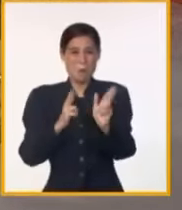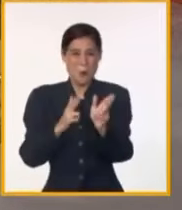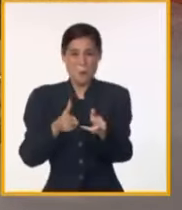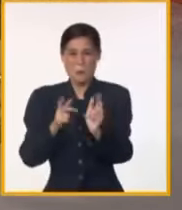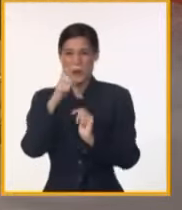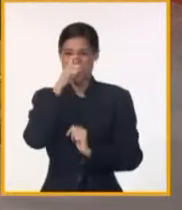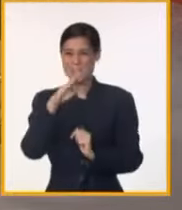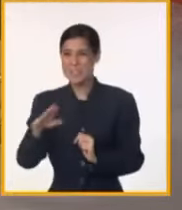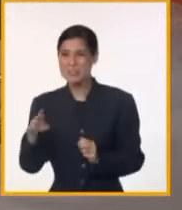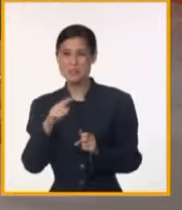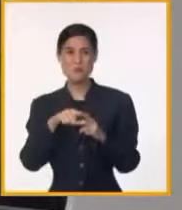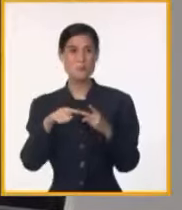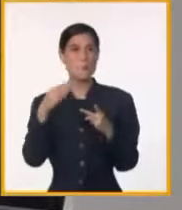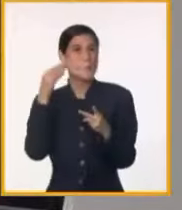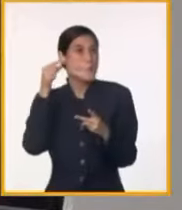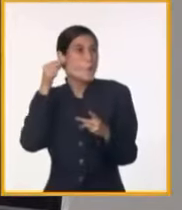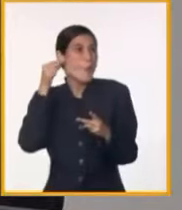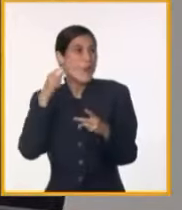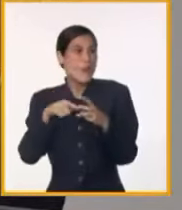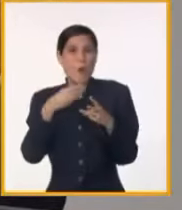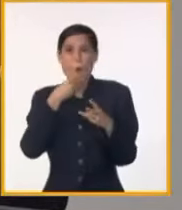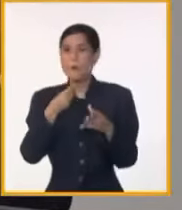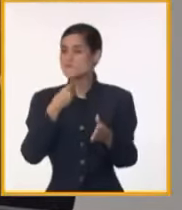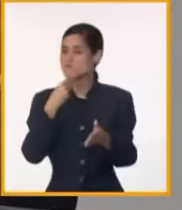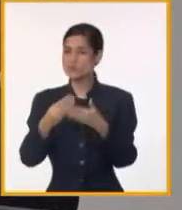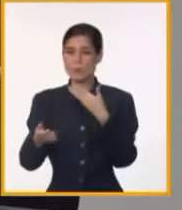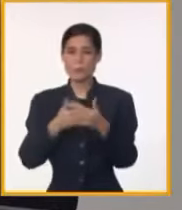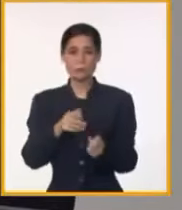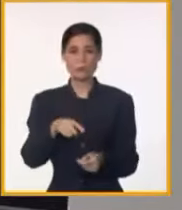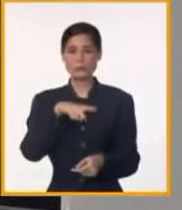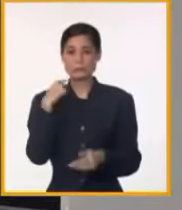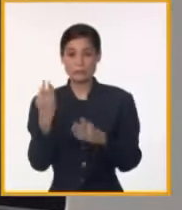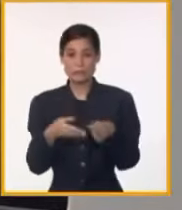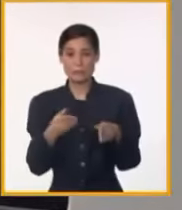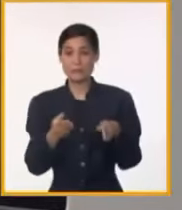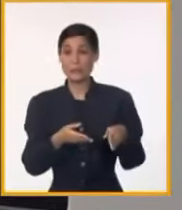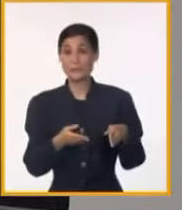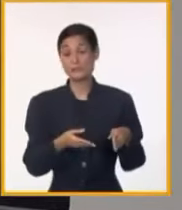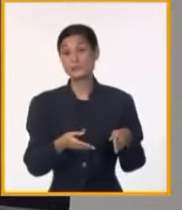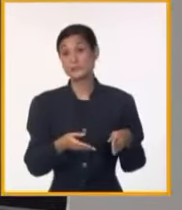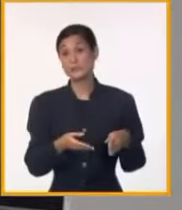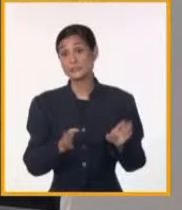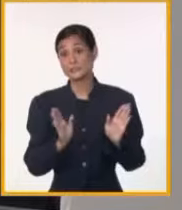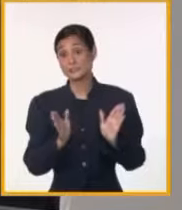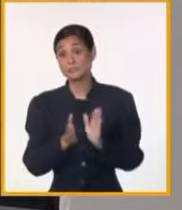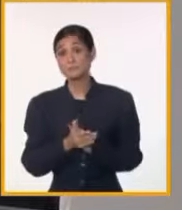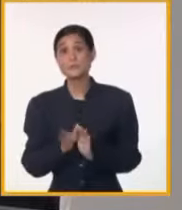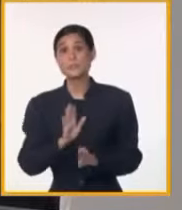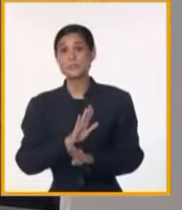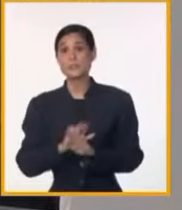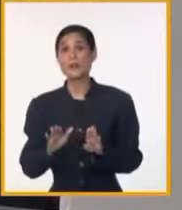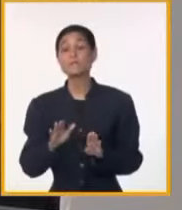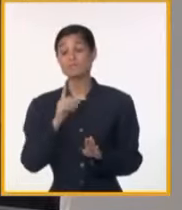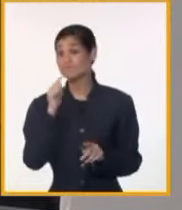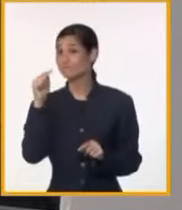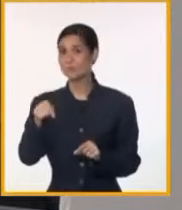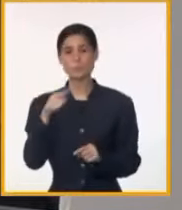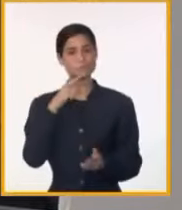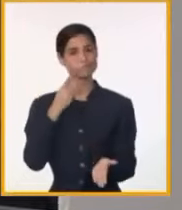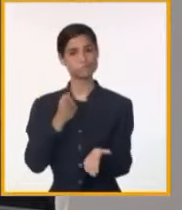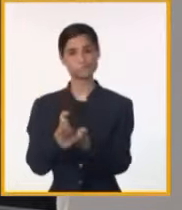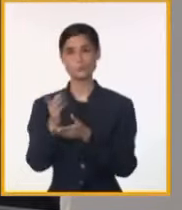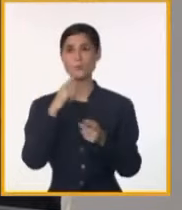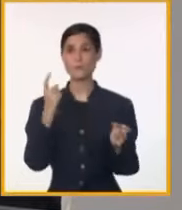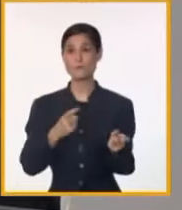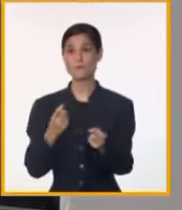et eh No se puede pensar que no hay mal que dure 100 años y este efectivamente